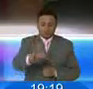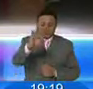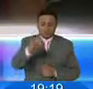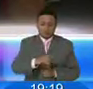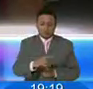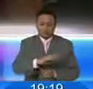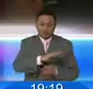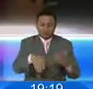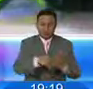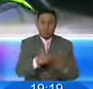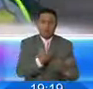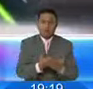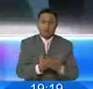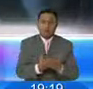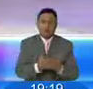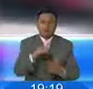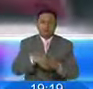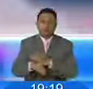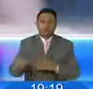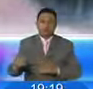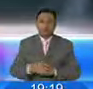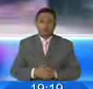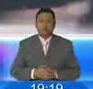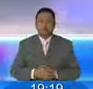ser ingresado como evidencia.